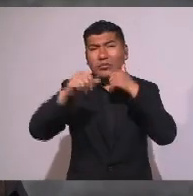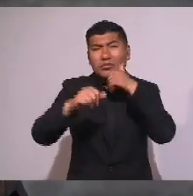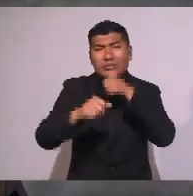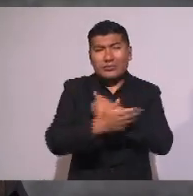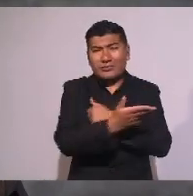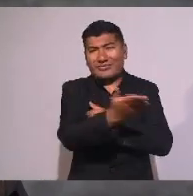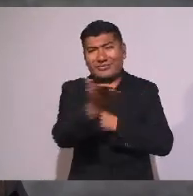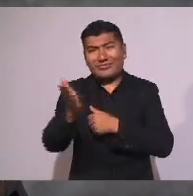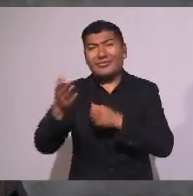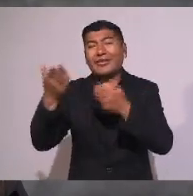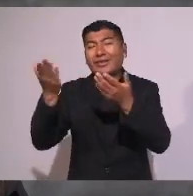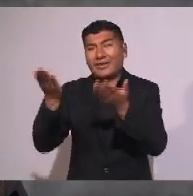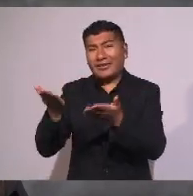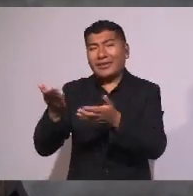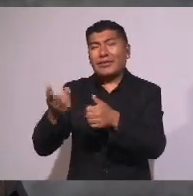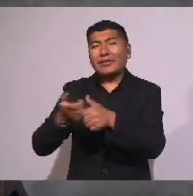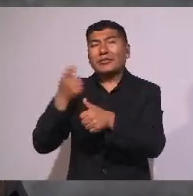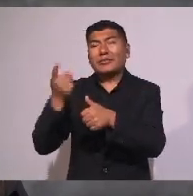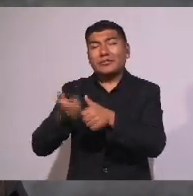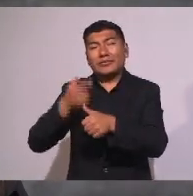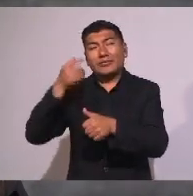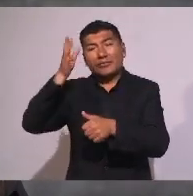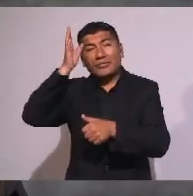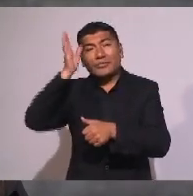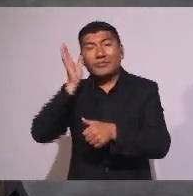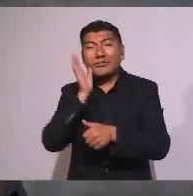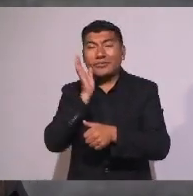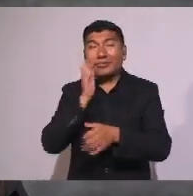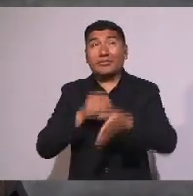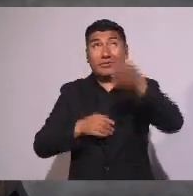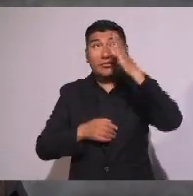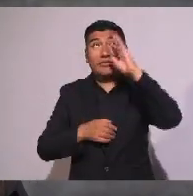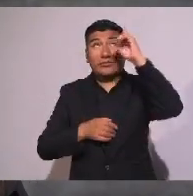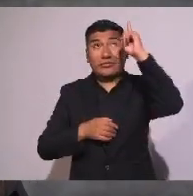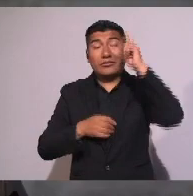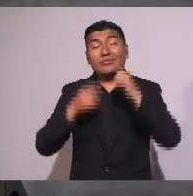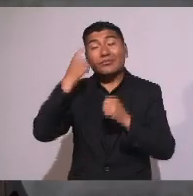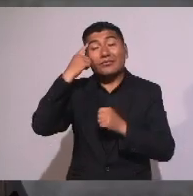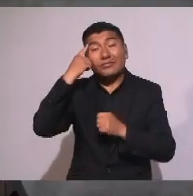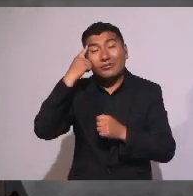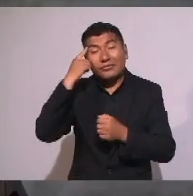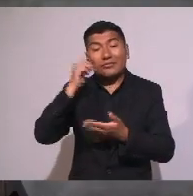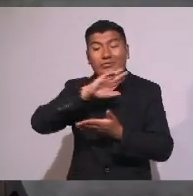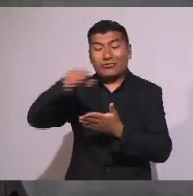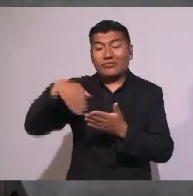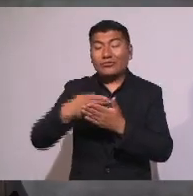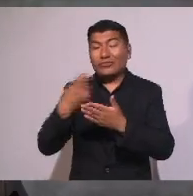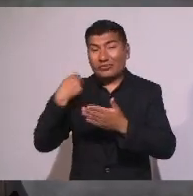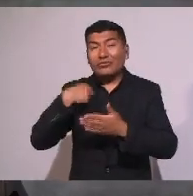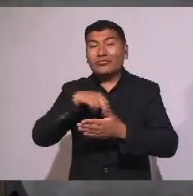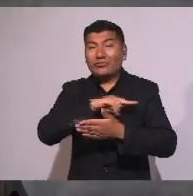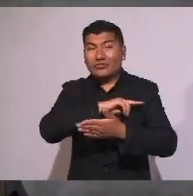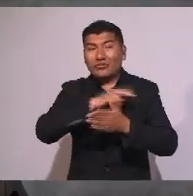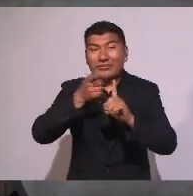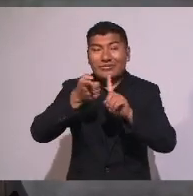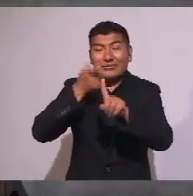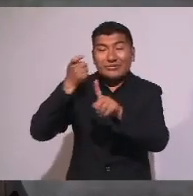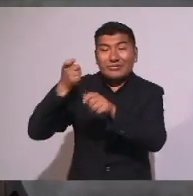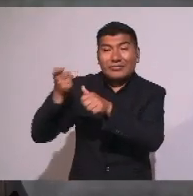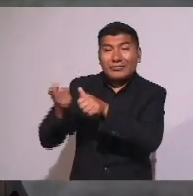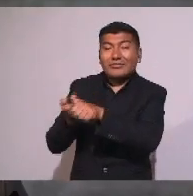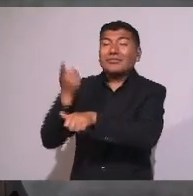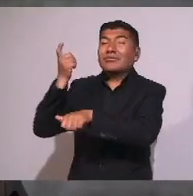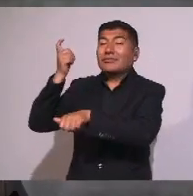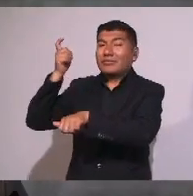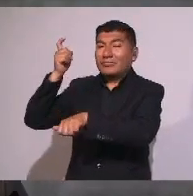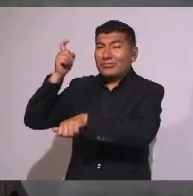ahí en los primeros padres. Y Dios ha pensado en todos nosotros desde el principio. Ese ha